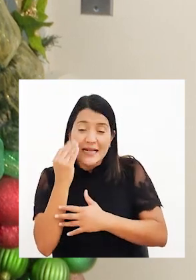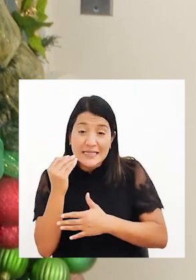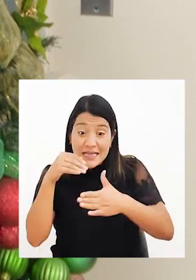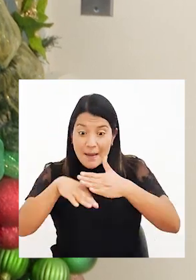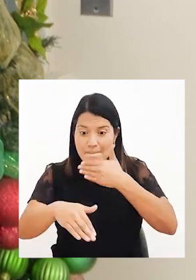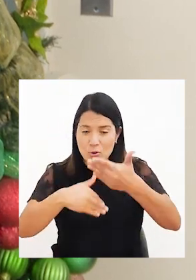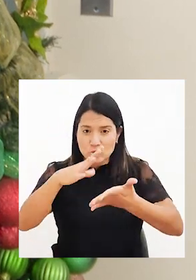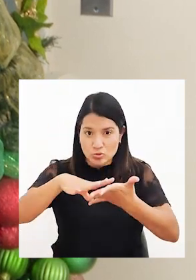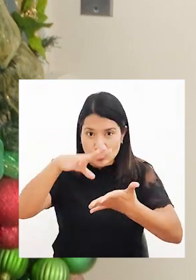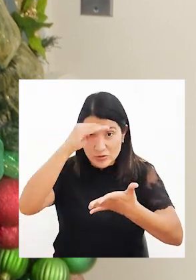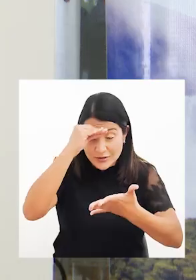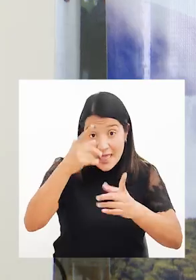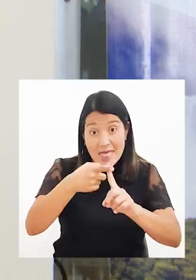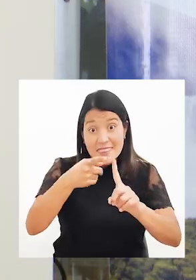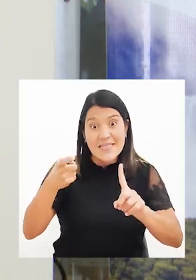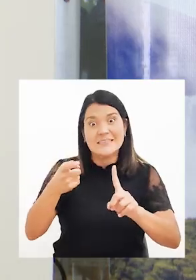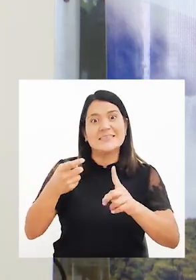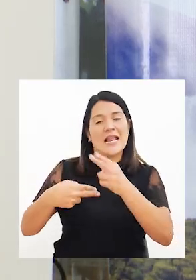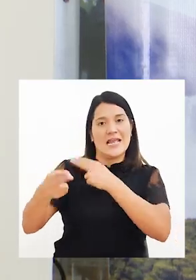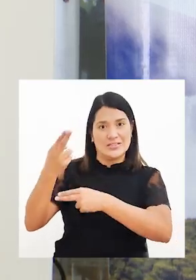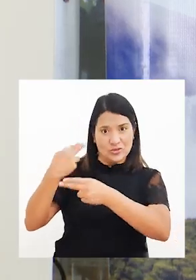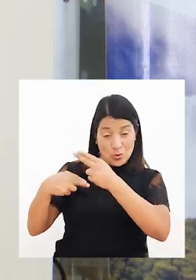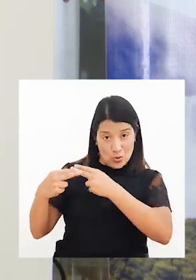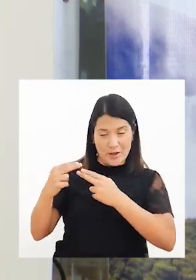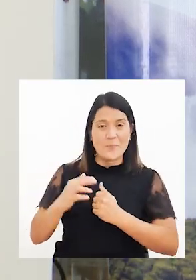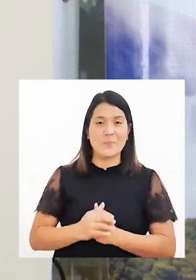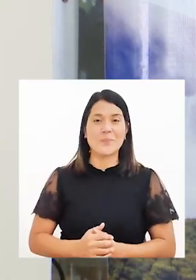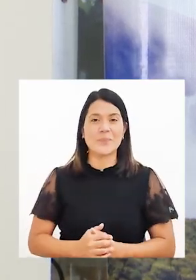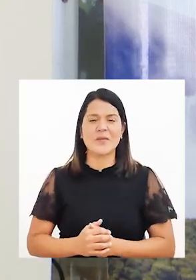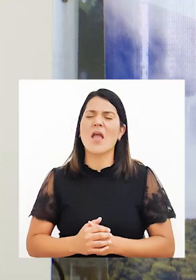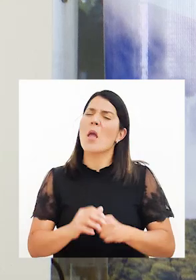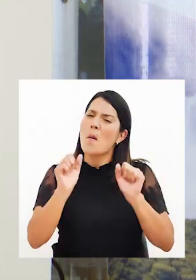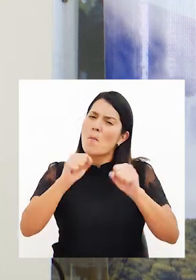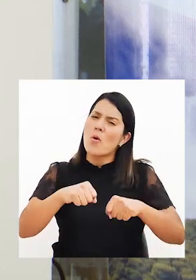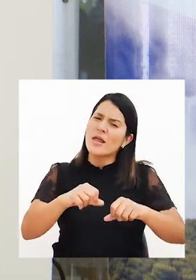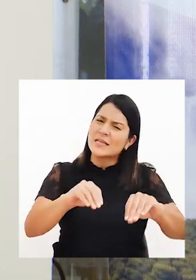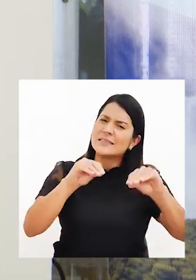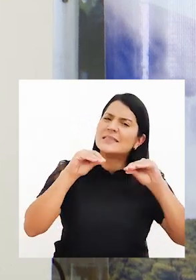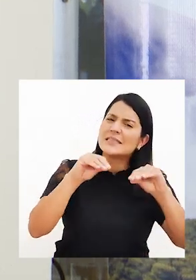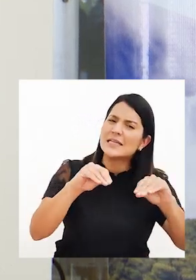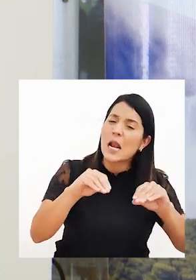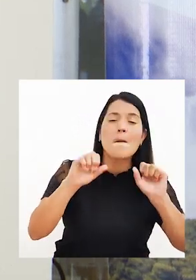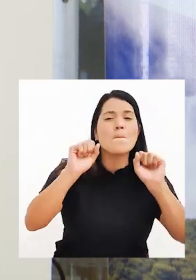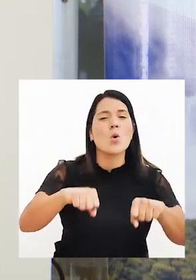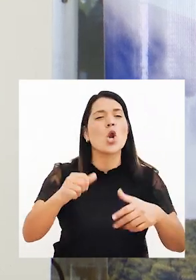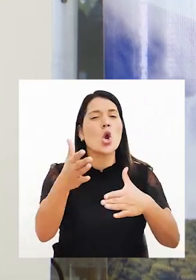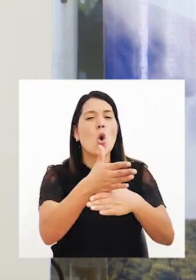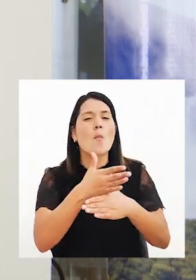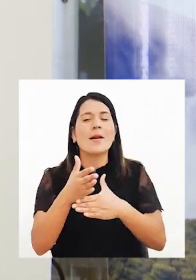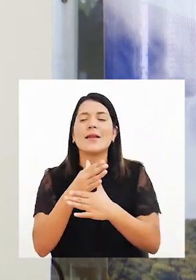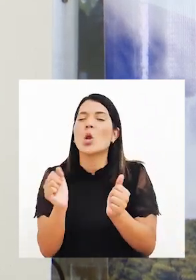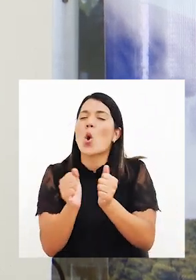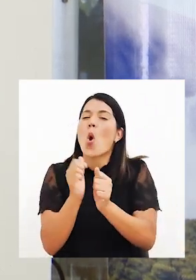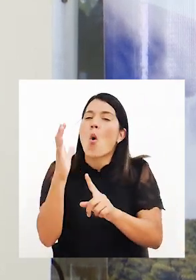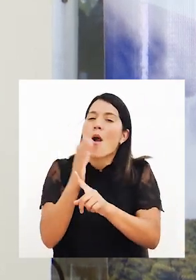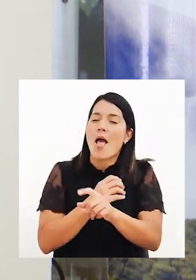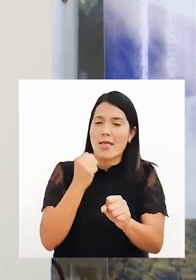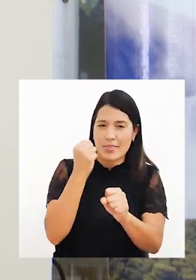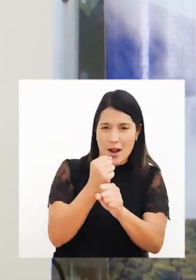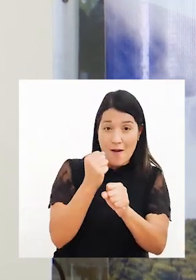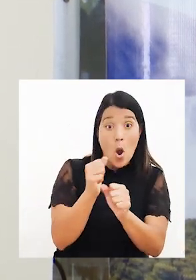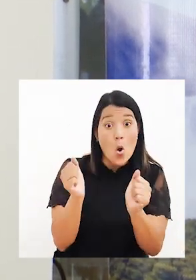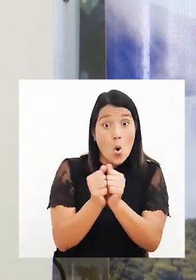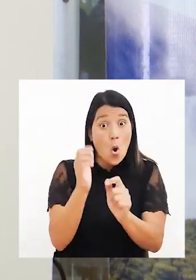desde el lenguaje histórico. El enseñar, el compartir con cada trabajo, con cada